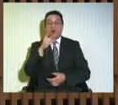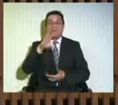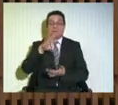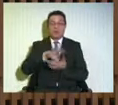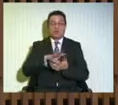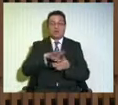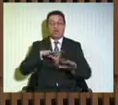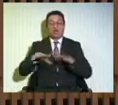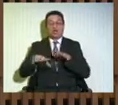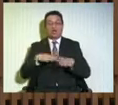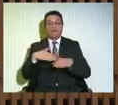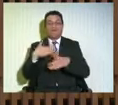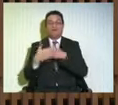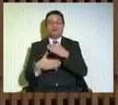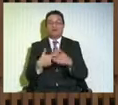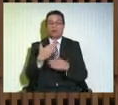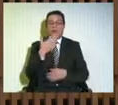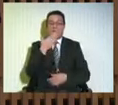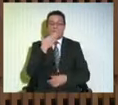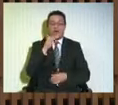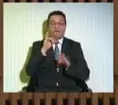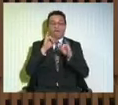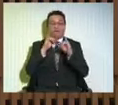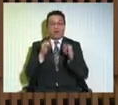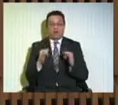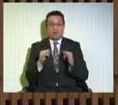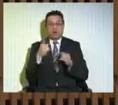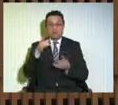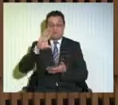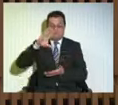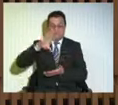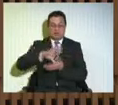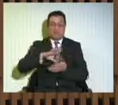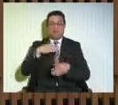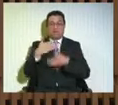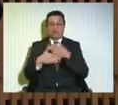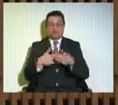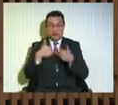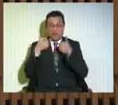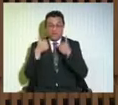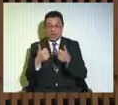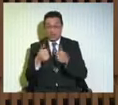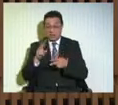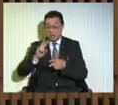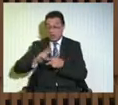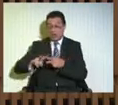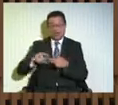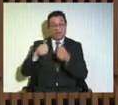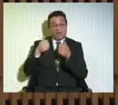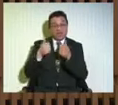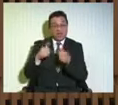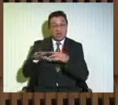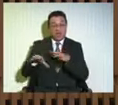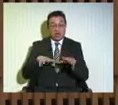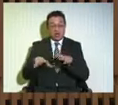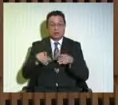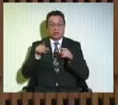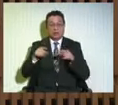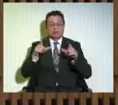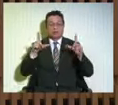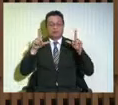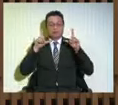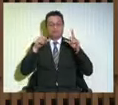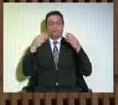las cosas funcionen de mejor manera. Un país que funciona bien, que hace las cosas bien, prestigia